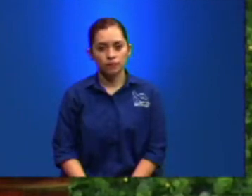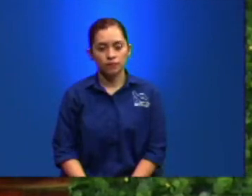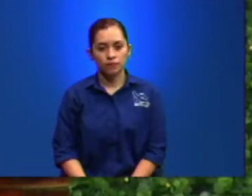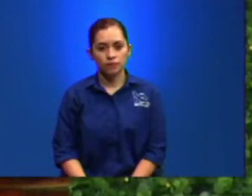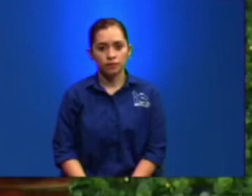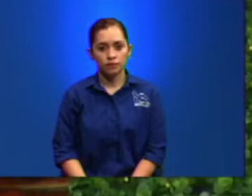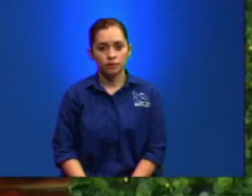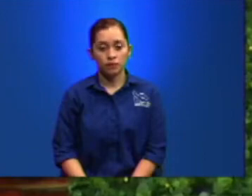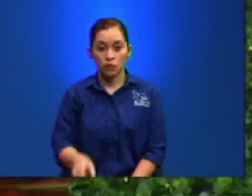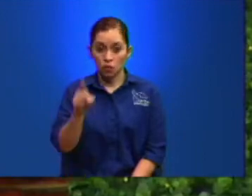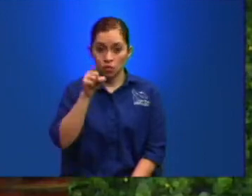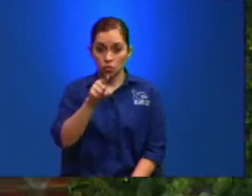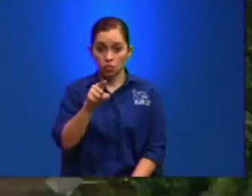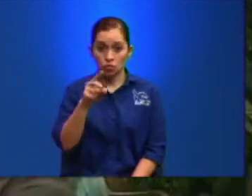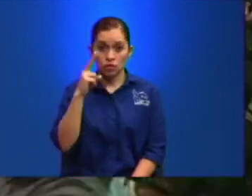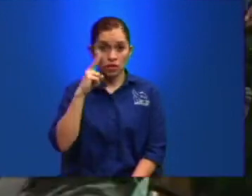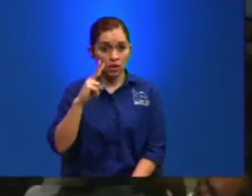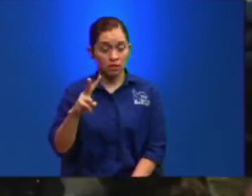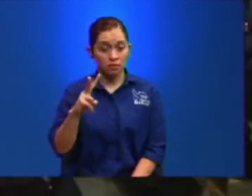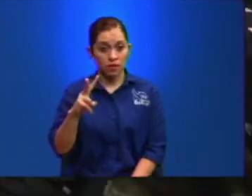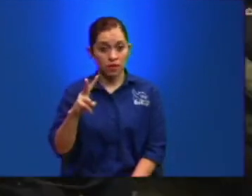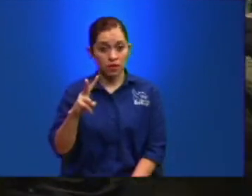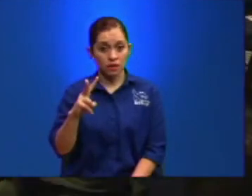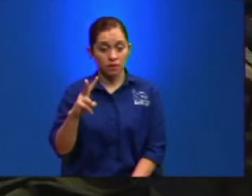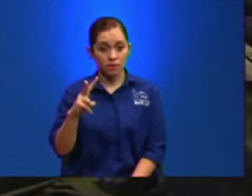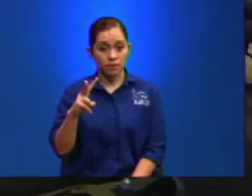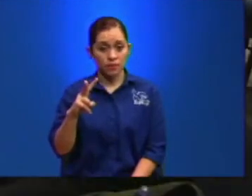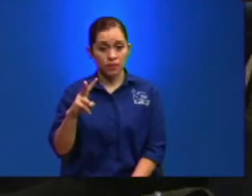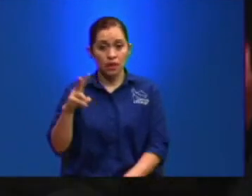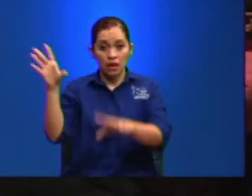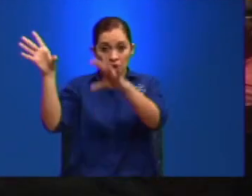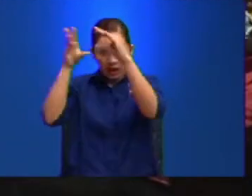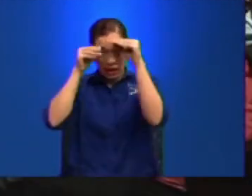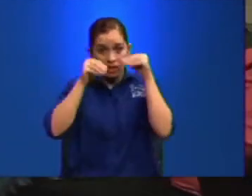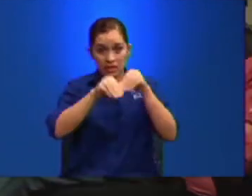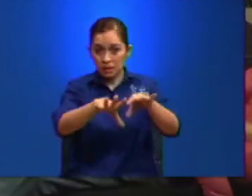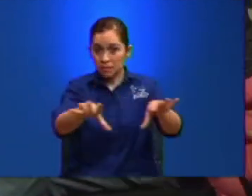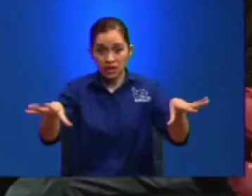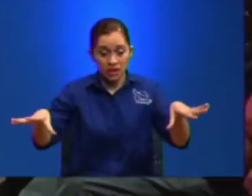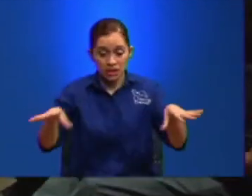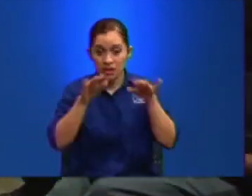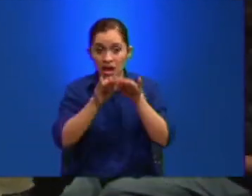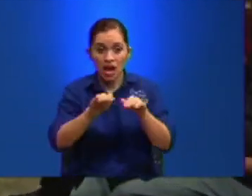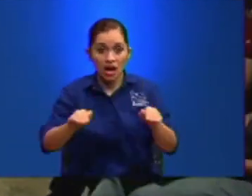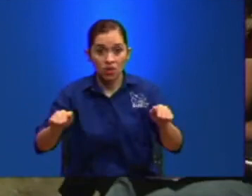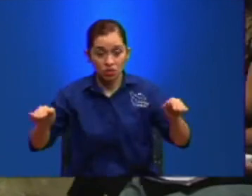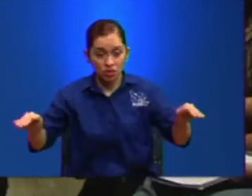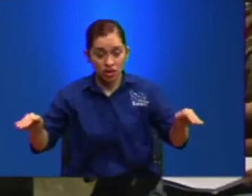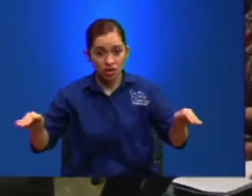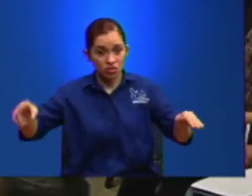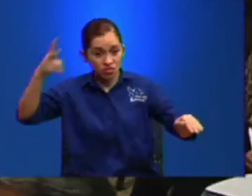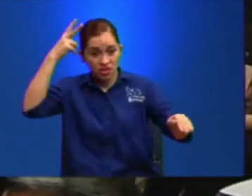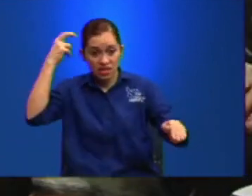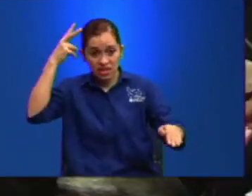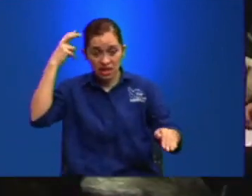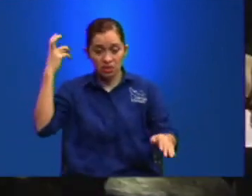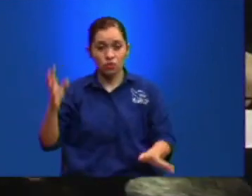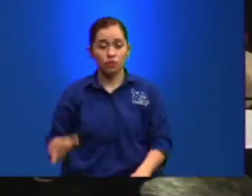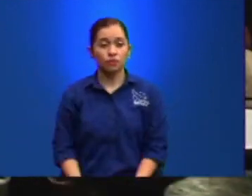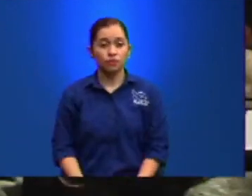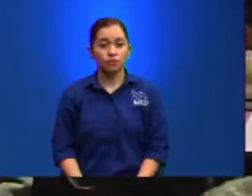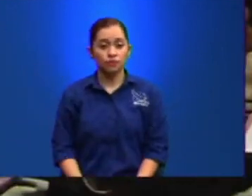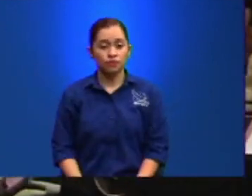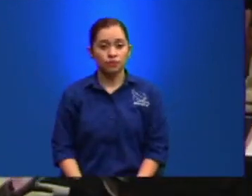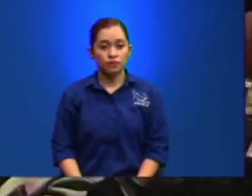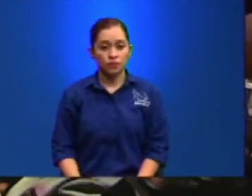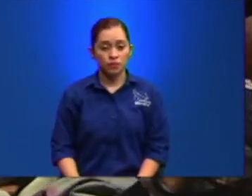usted mira que eso es lo que se le ministra a los niños usted mira los muchachitos que andan ahí